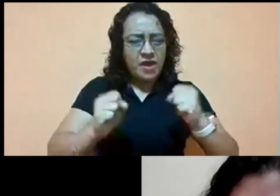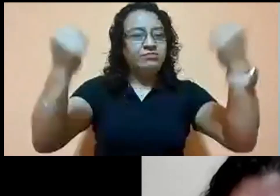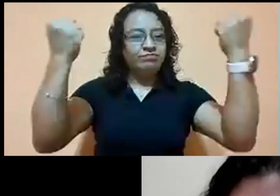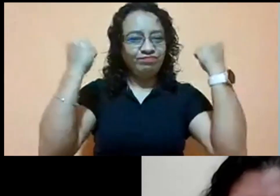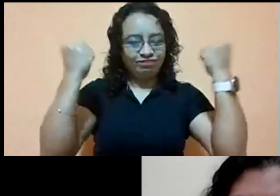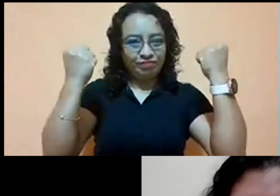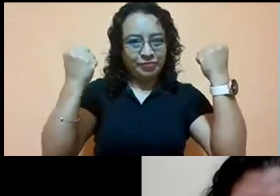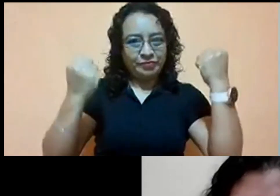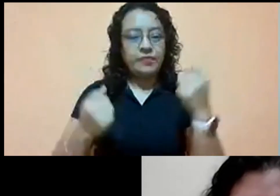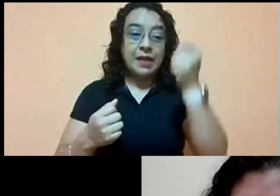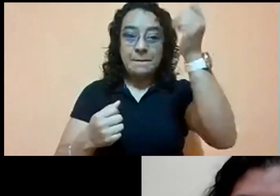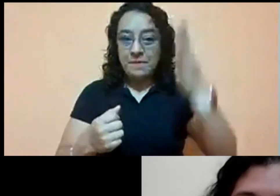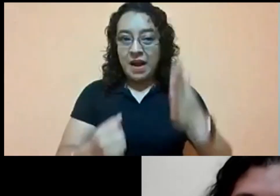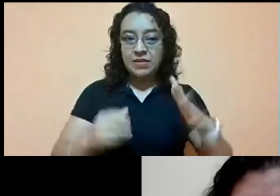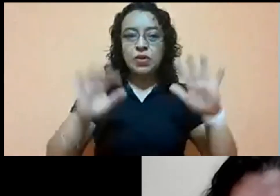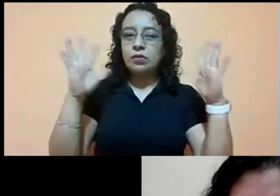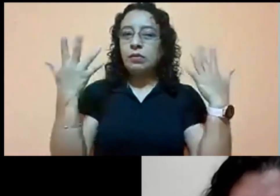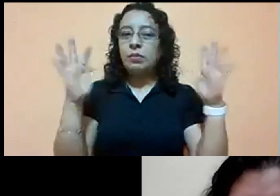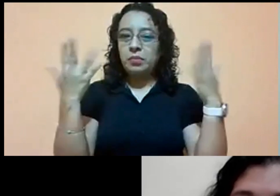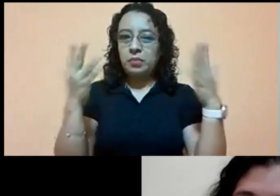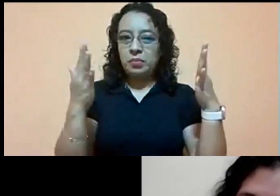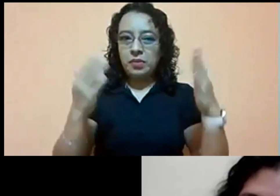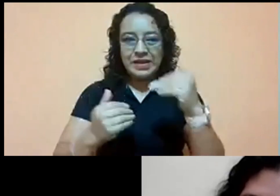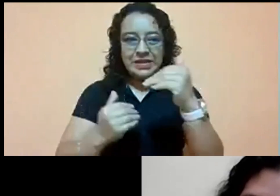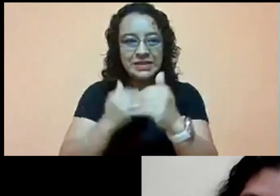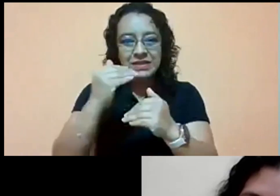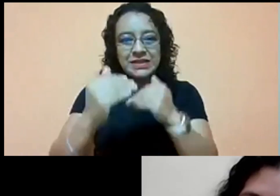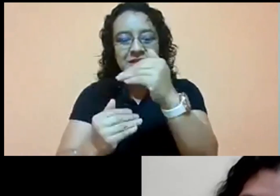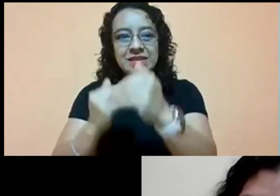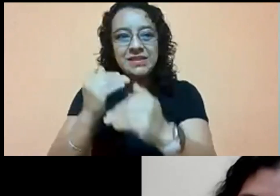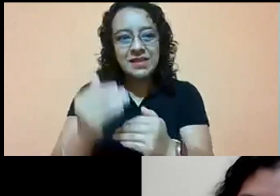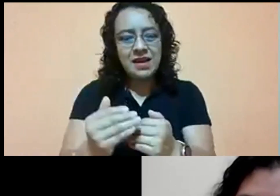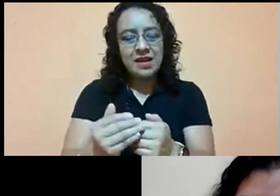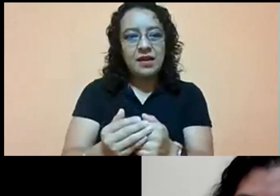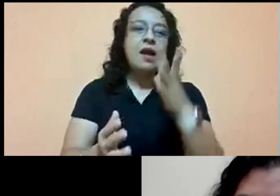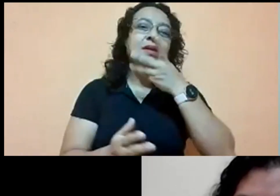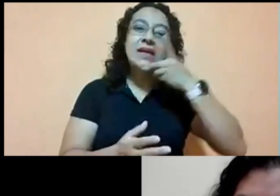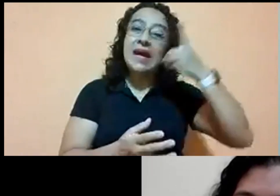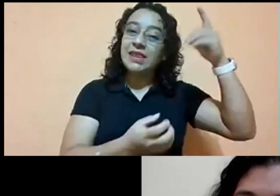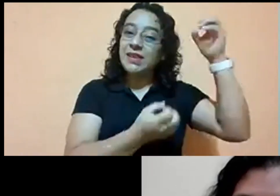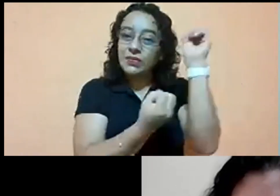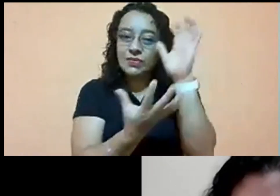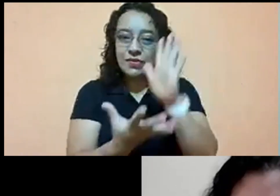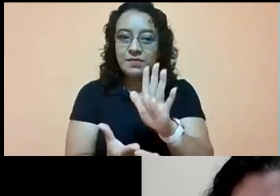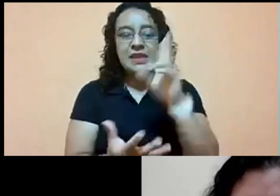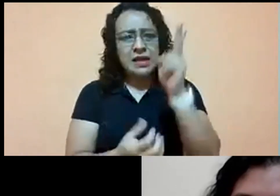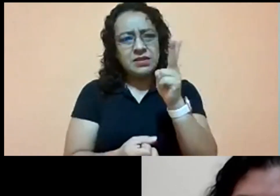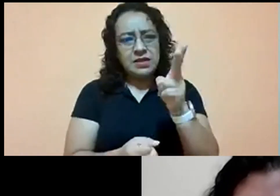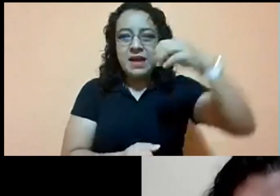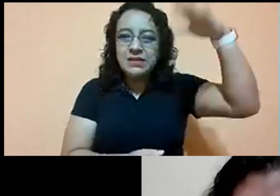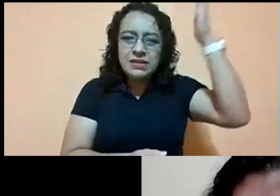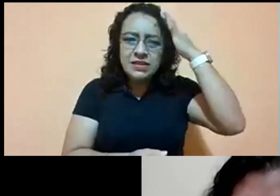y les decimos ánimo, sigan adelante y ante todo que Dios los bendiga siempre. Sabemos